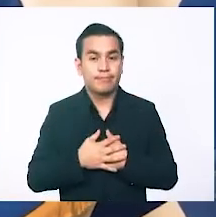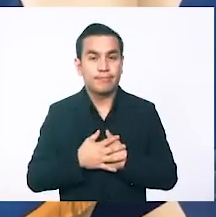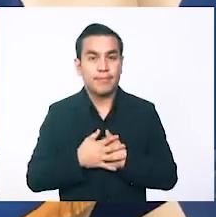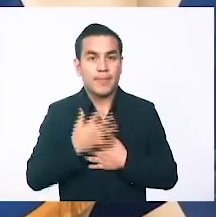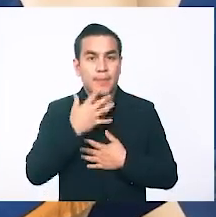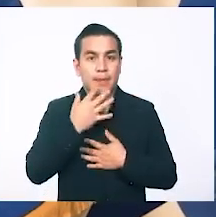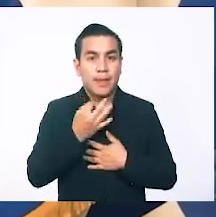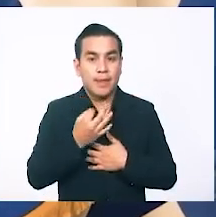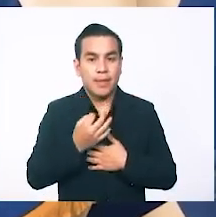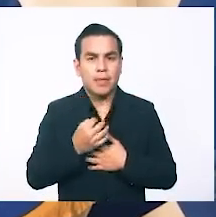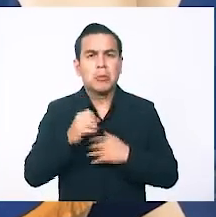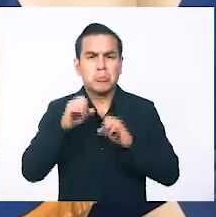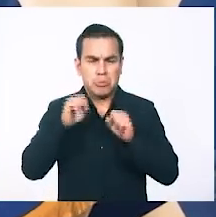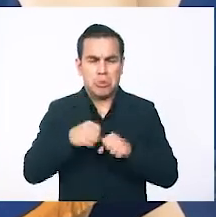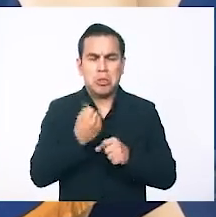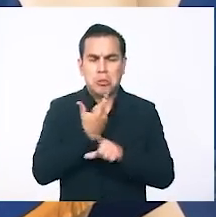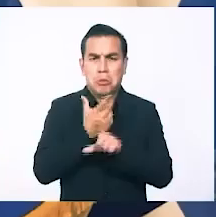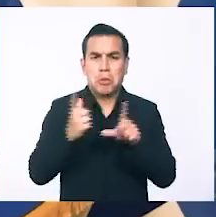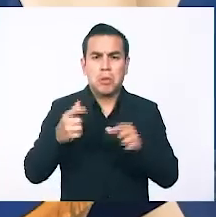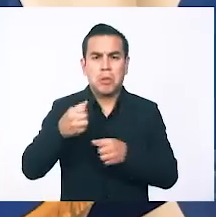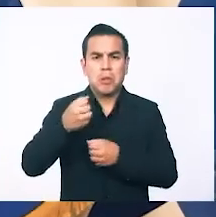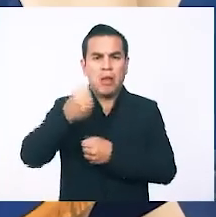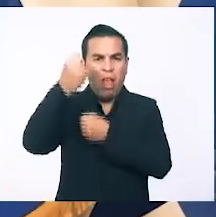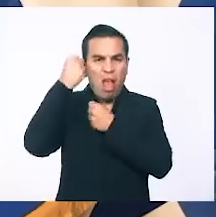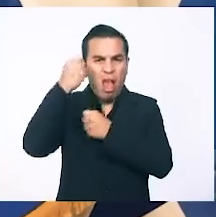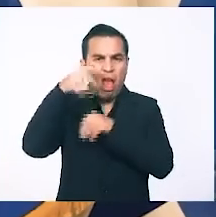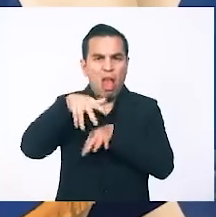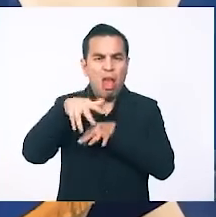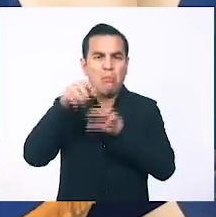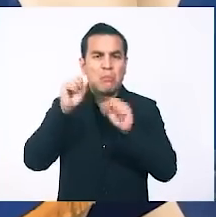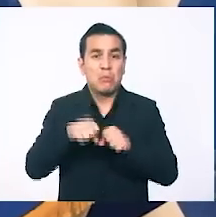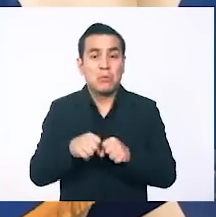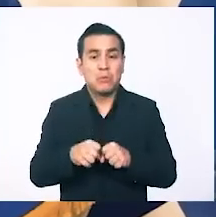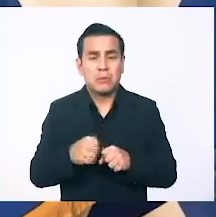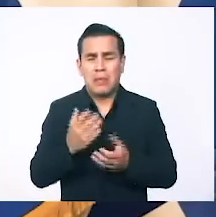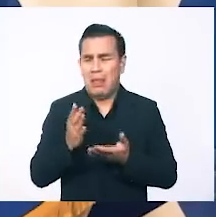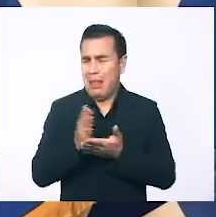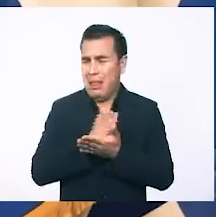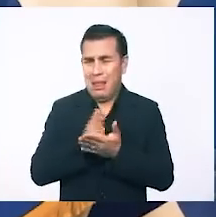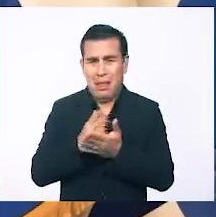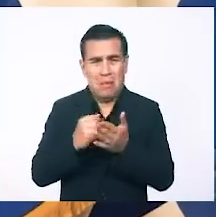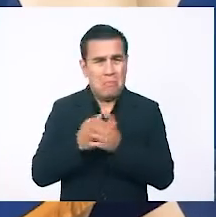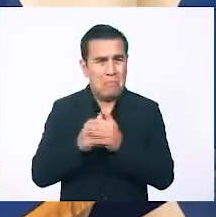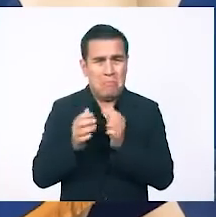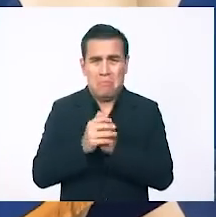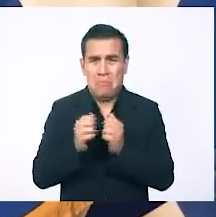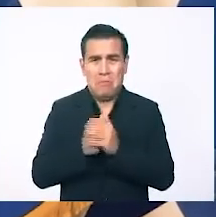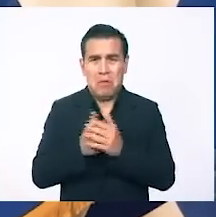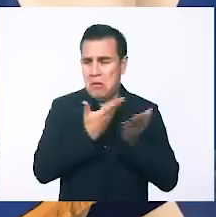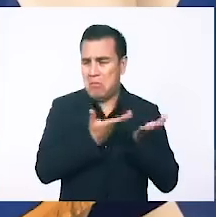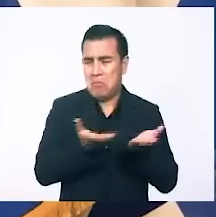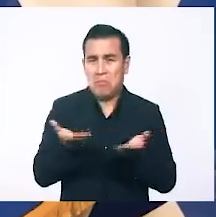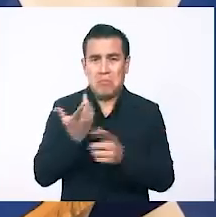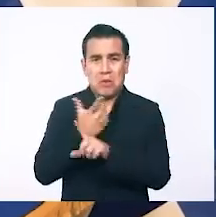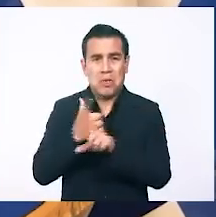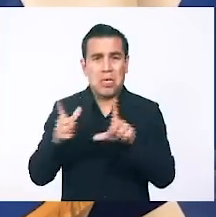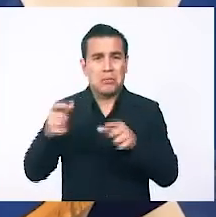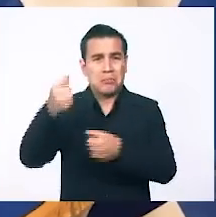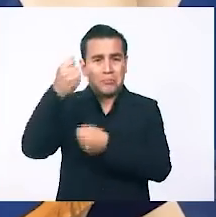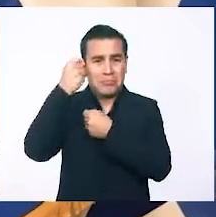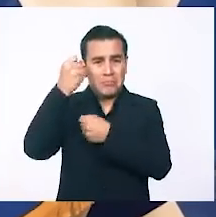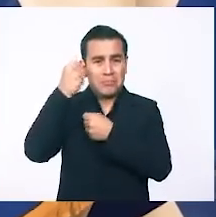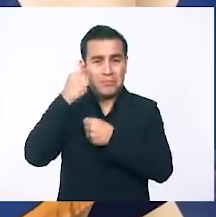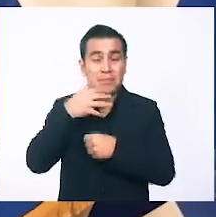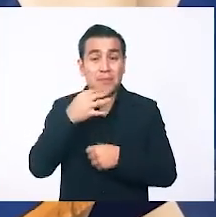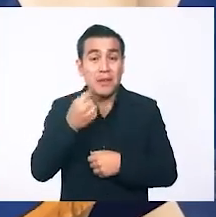¿Tienen derecho a manifestarse? Sí, ustedes vieron que se reprimiera a la gente. Lo golpeamos, les tiramos gas lacrimógeno. Como se hace en otros